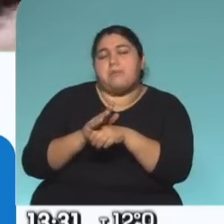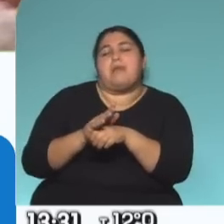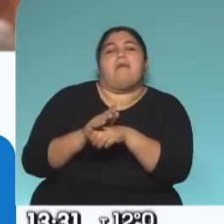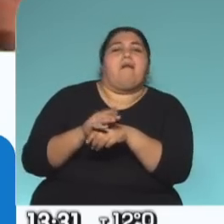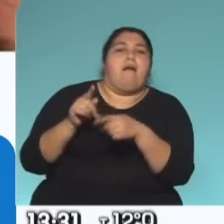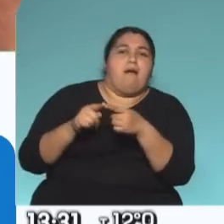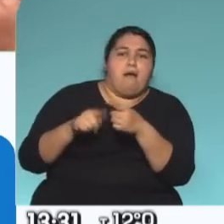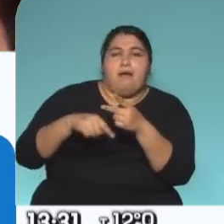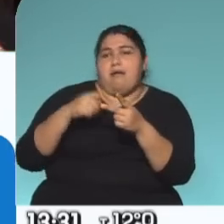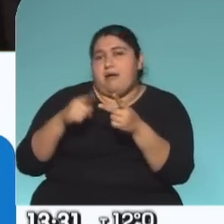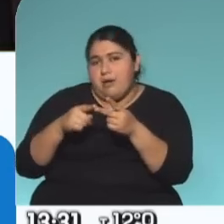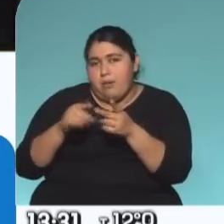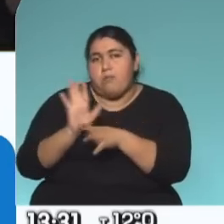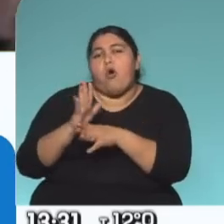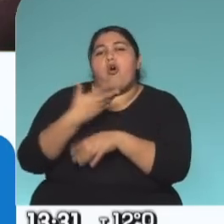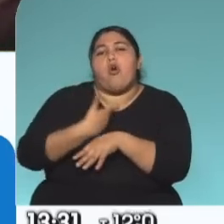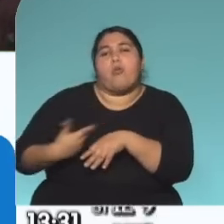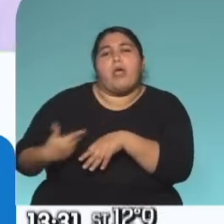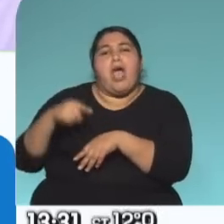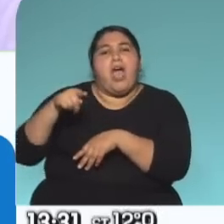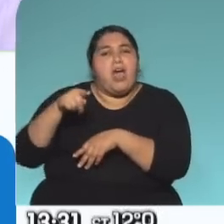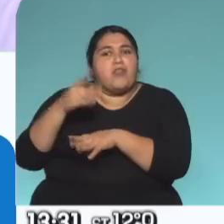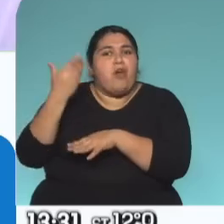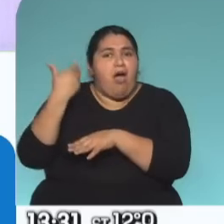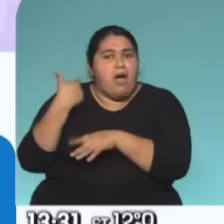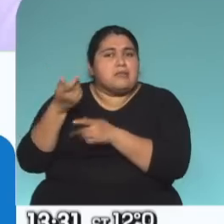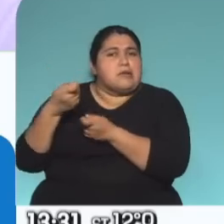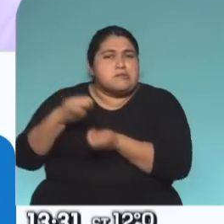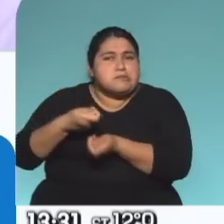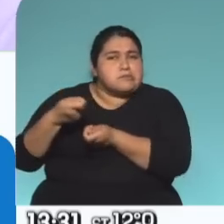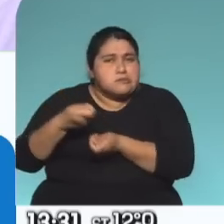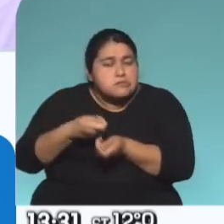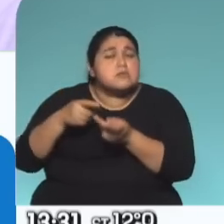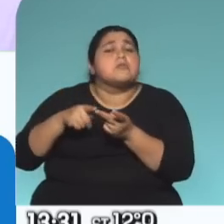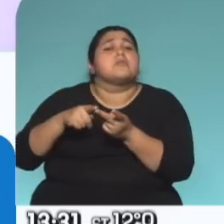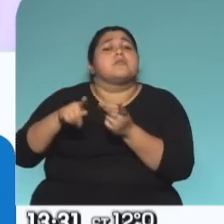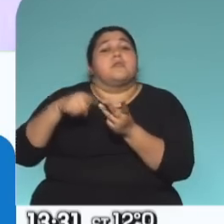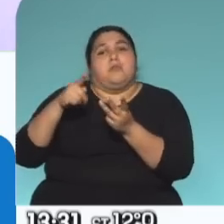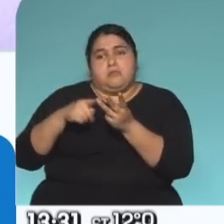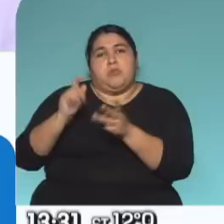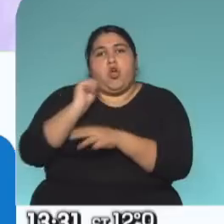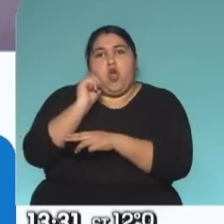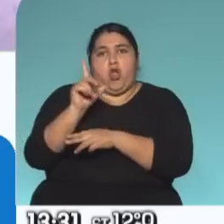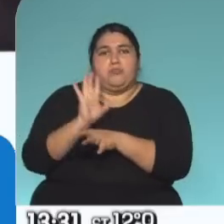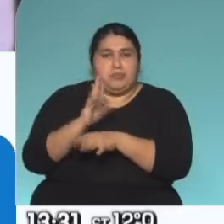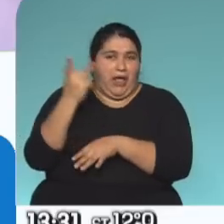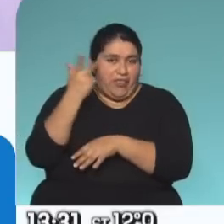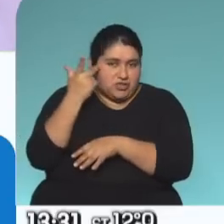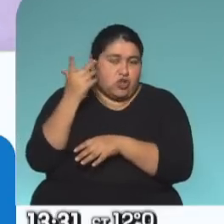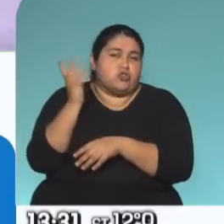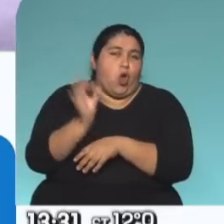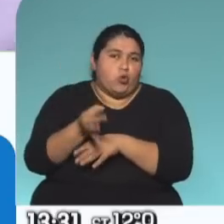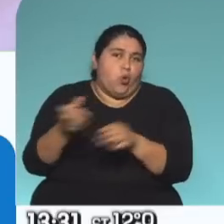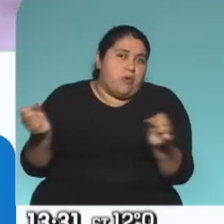ya sea por presiones del gobierno que estaba en un afán prorroguista, y finalmente se consolidó el 18 de octubre